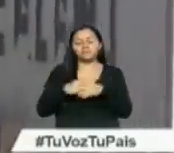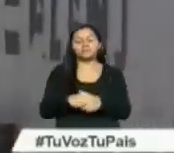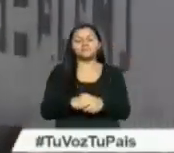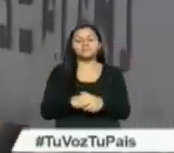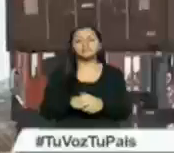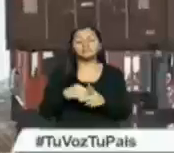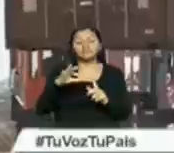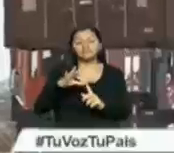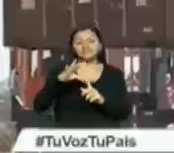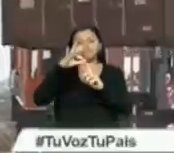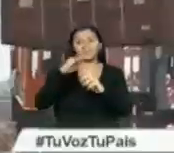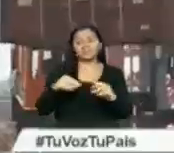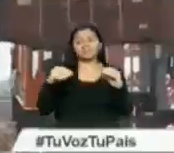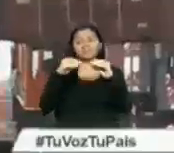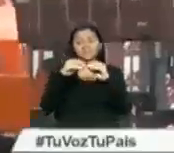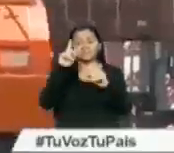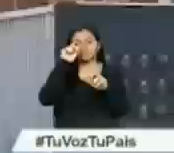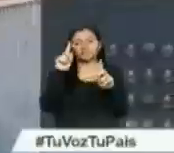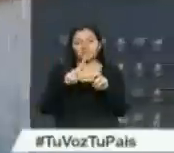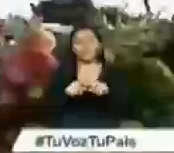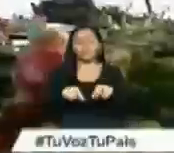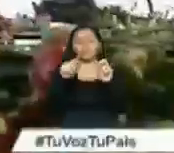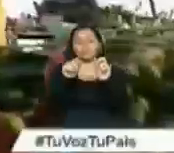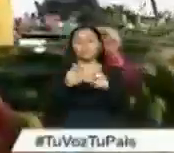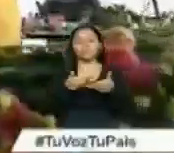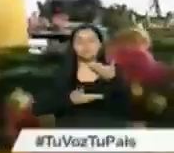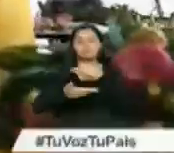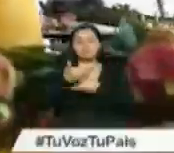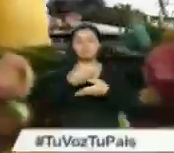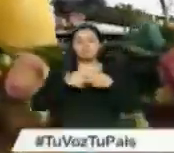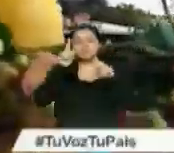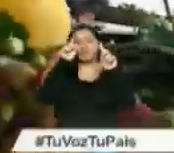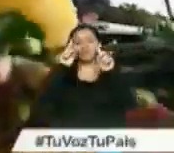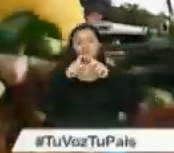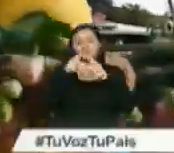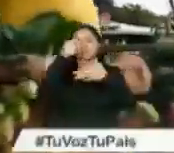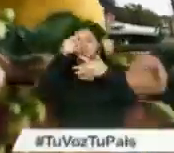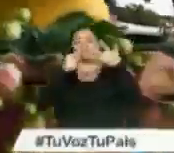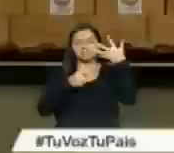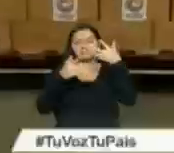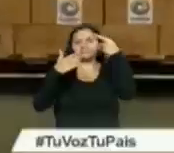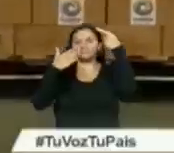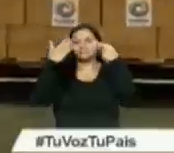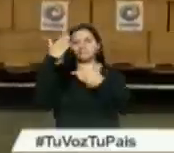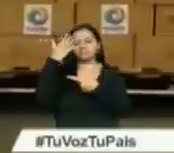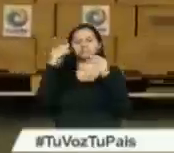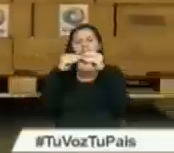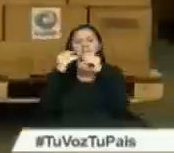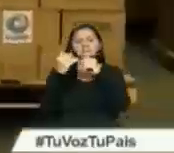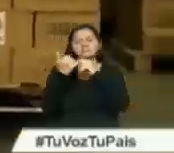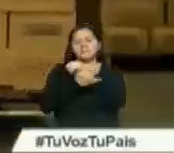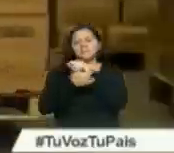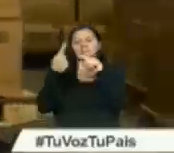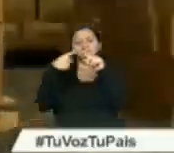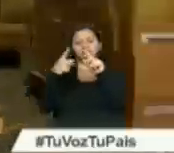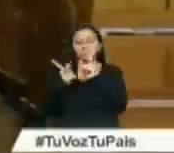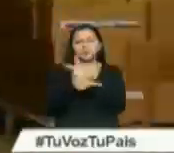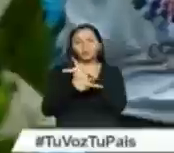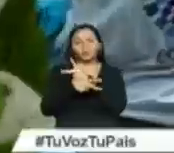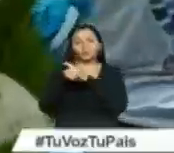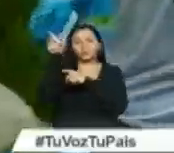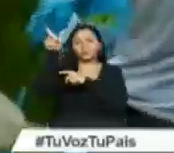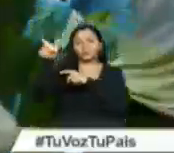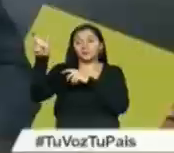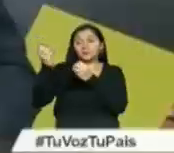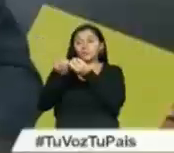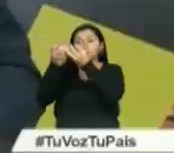principales características de este convenio comercial es que es un acuerdo multilateral, situación que implica un mercado de 500 millones de